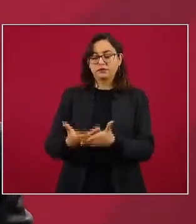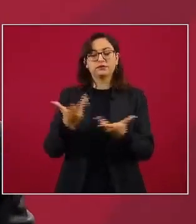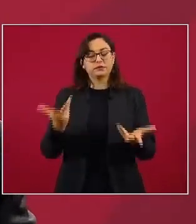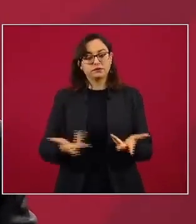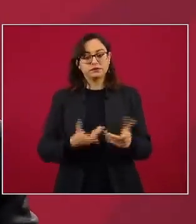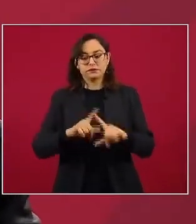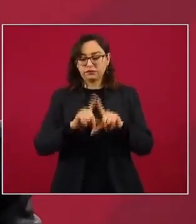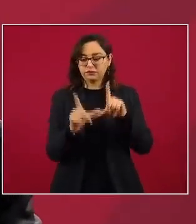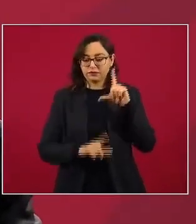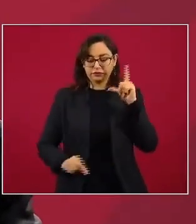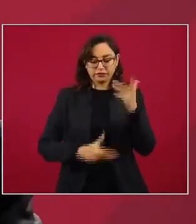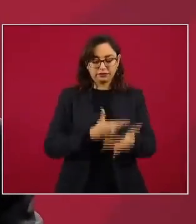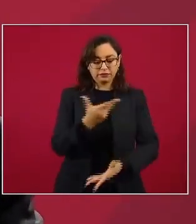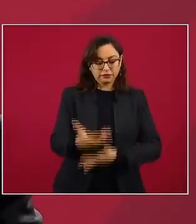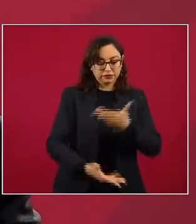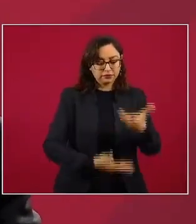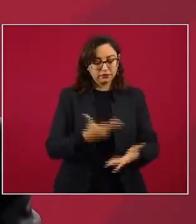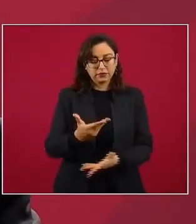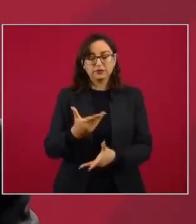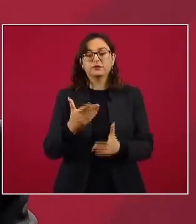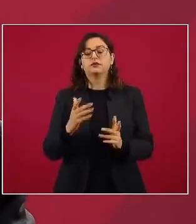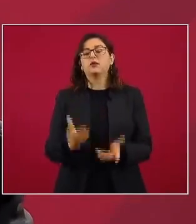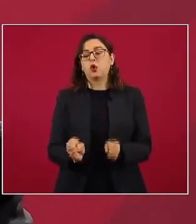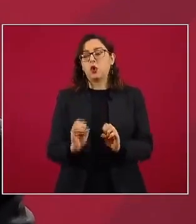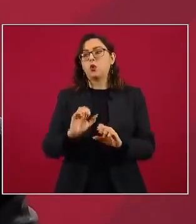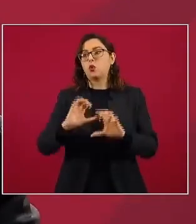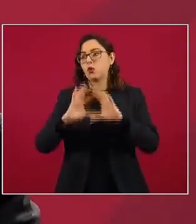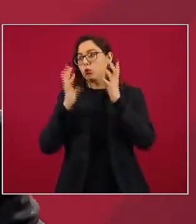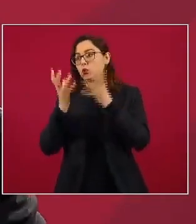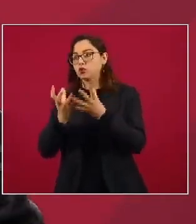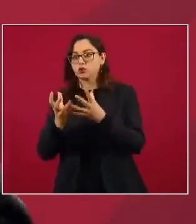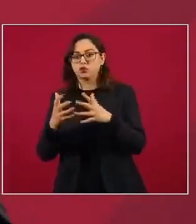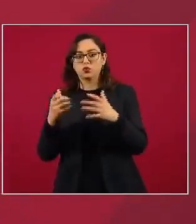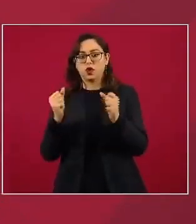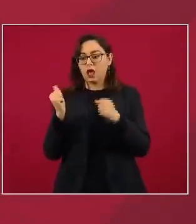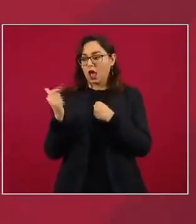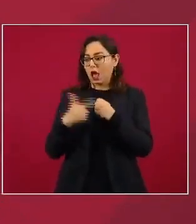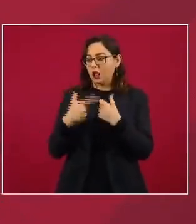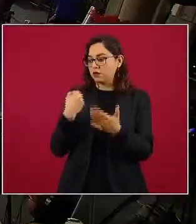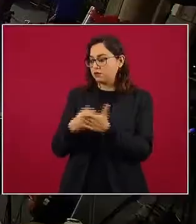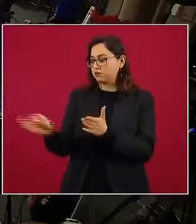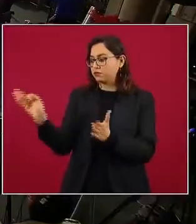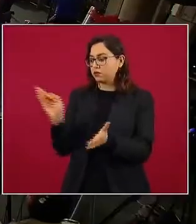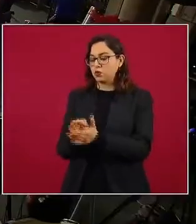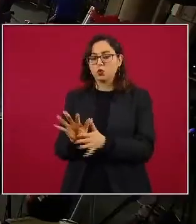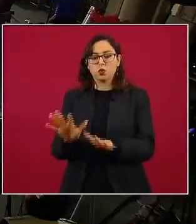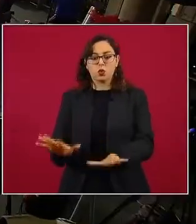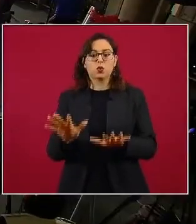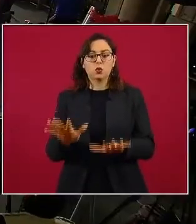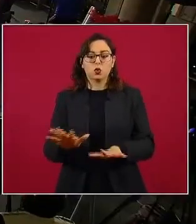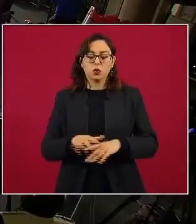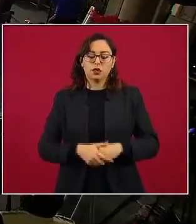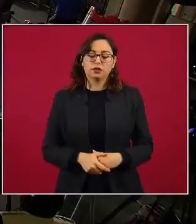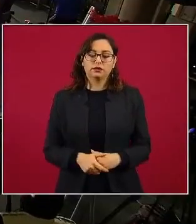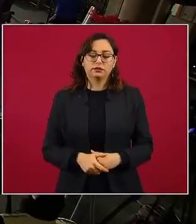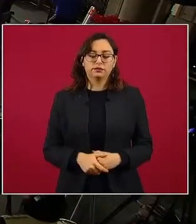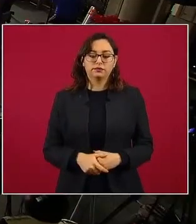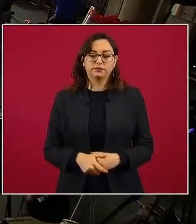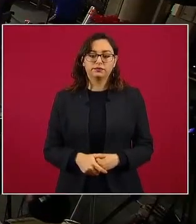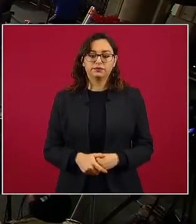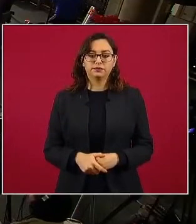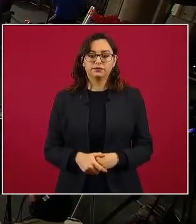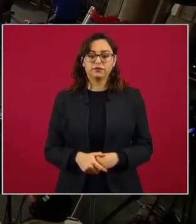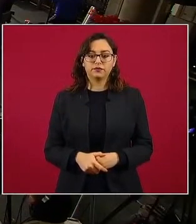prestados a la patria o a la humanidad o actos heroicos. Si pueden pasar la primera. En ese sentido,